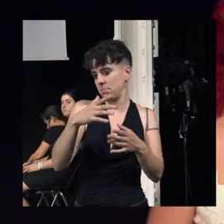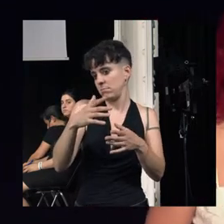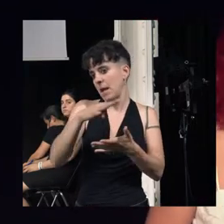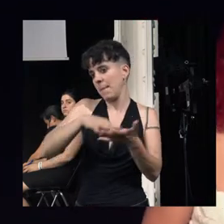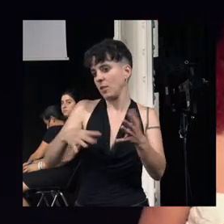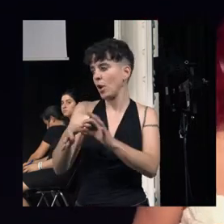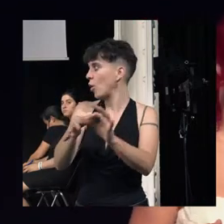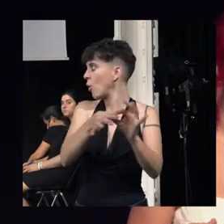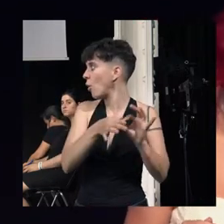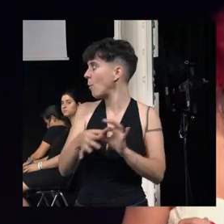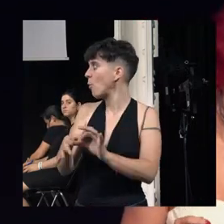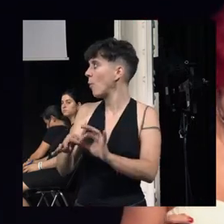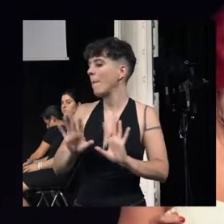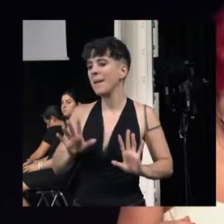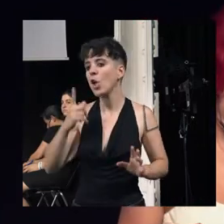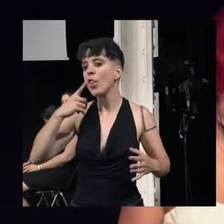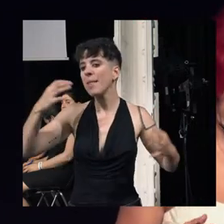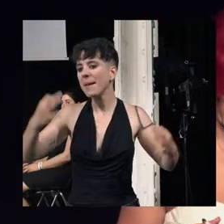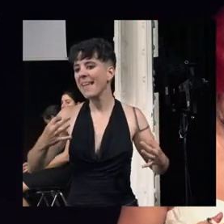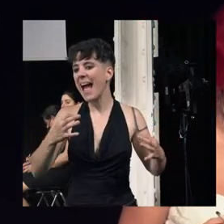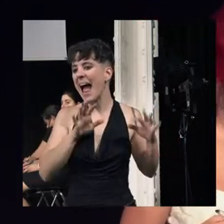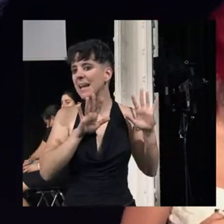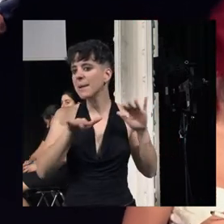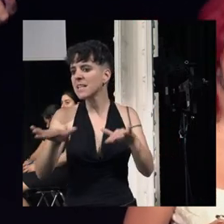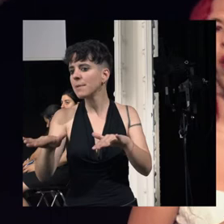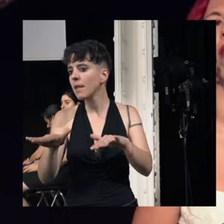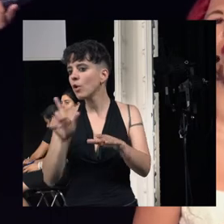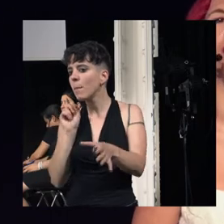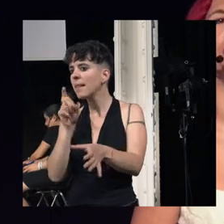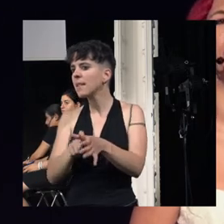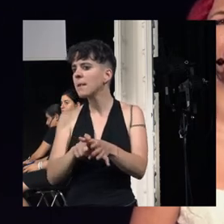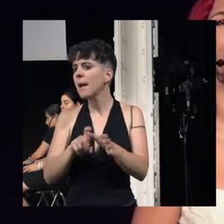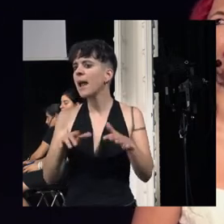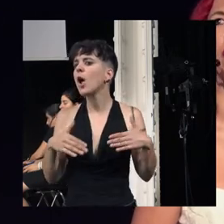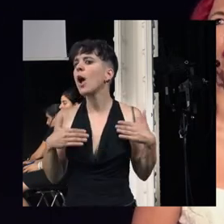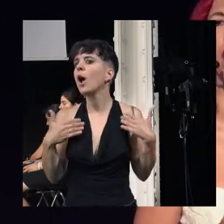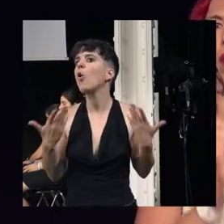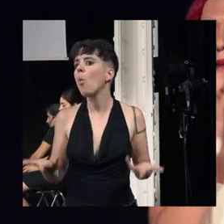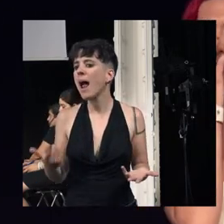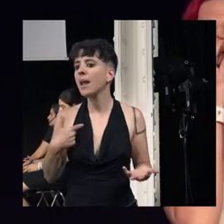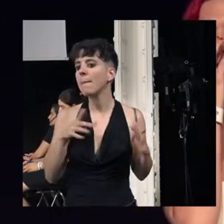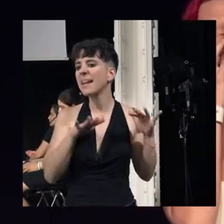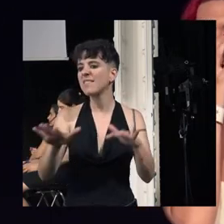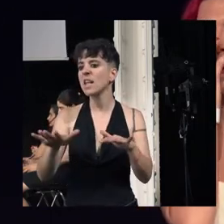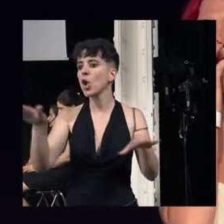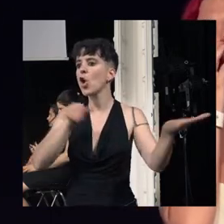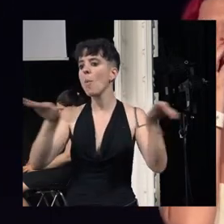a la manifestación que hay que ir es a la manifestación que hemos convocado a las gitanas. Nosotros no vamos a